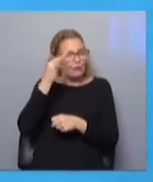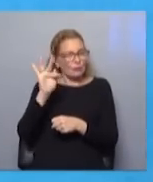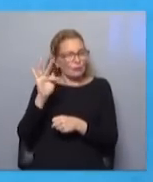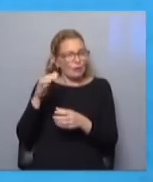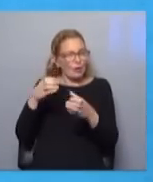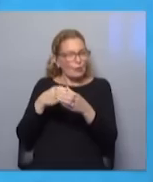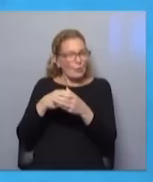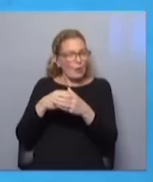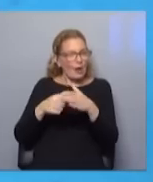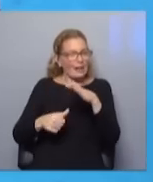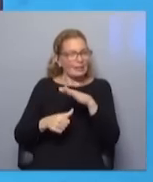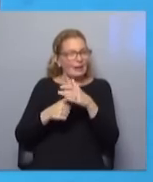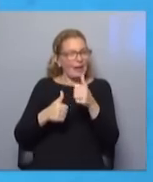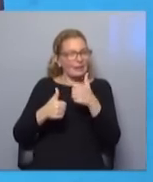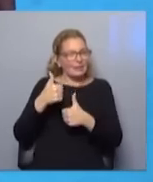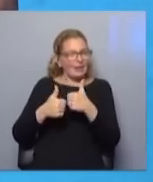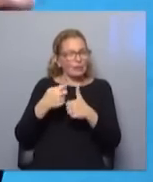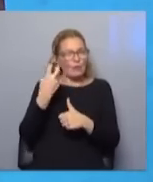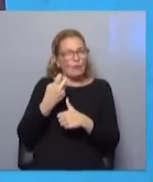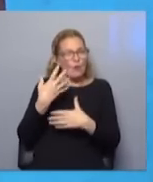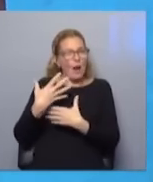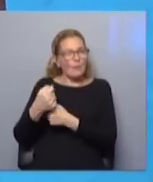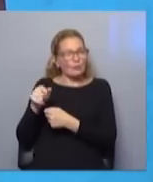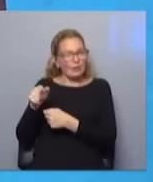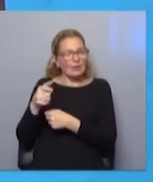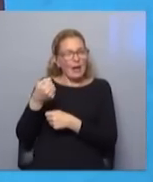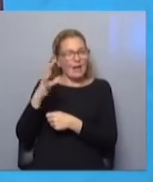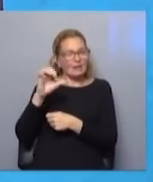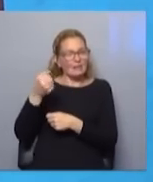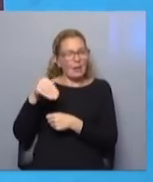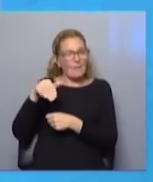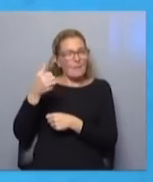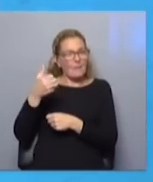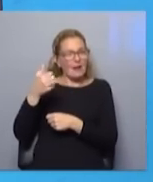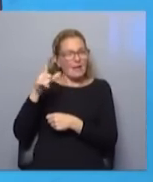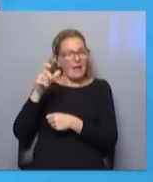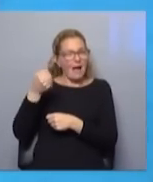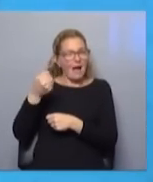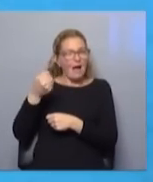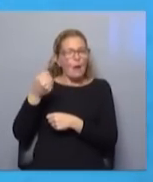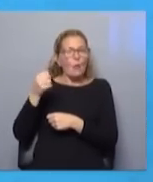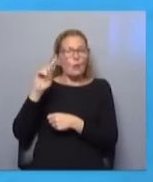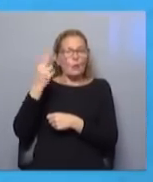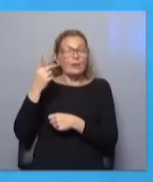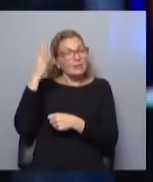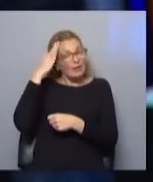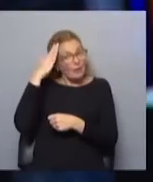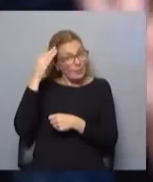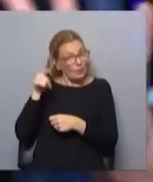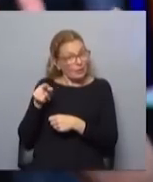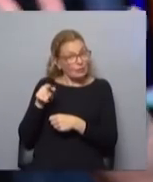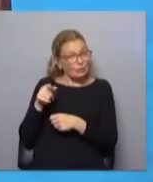en una posible candidatura de decir bueno busco un apoyo hagan asamblea uruguay este porque sabemos que la convocándoles helenista